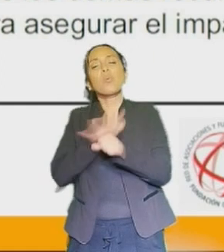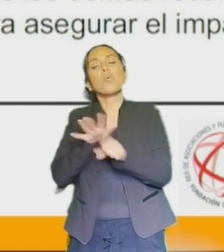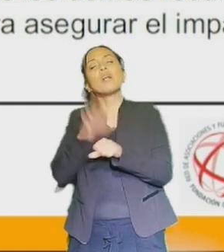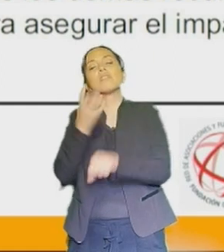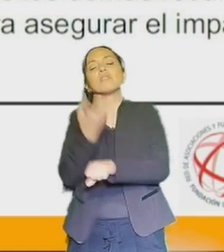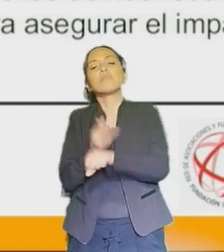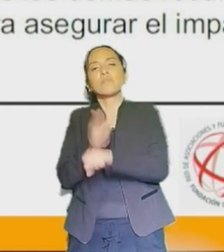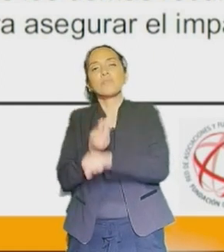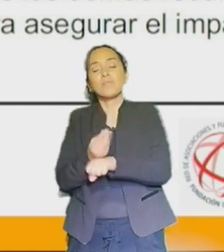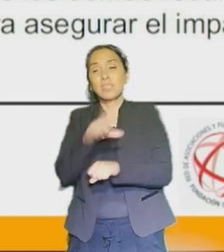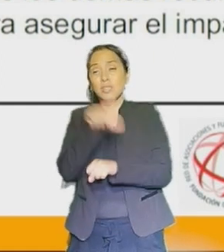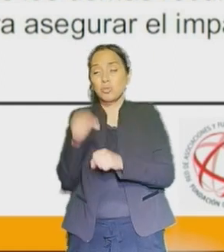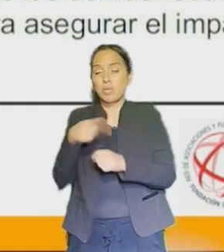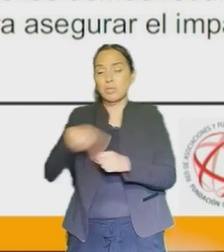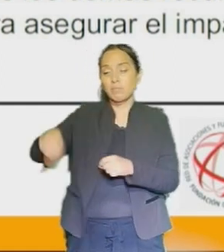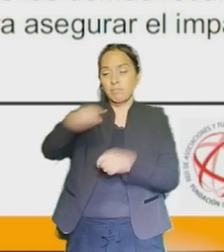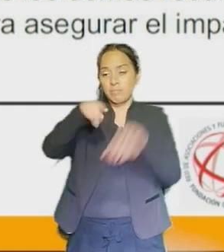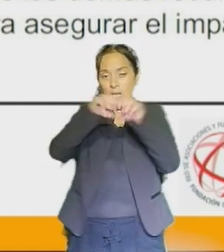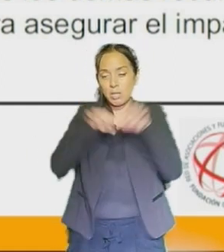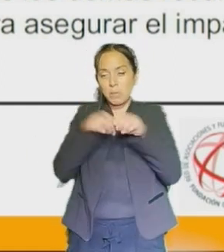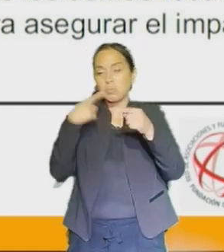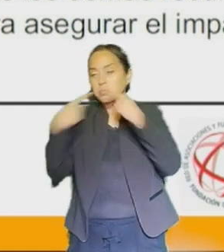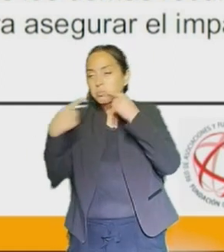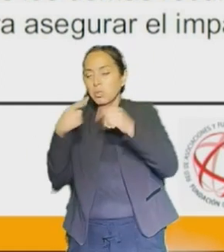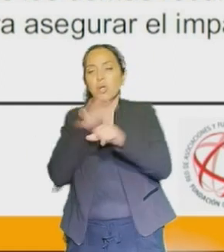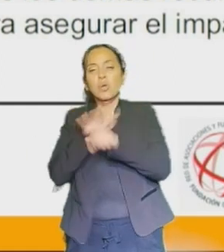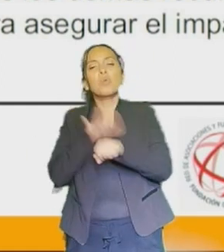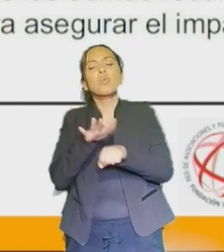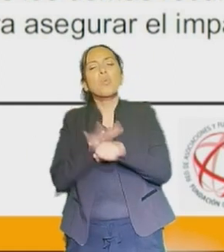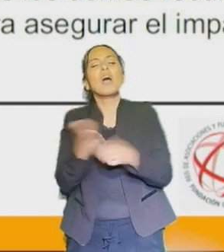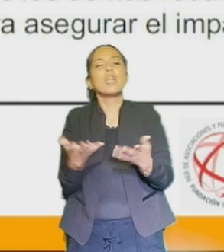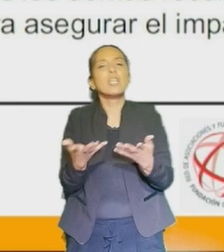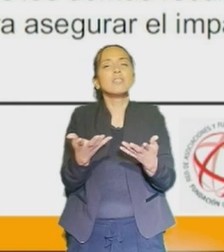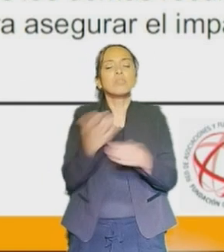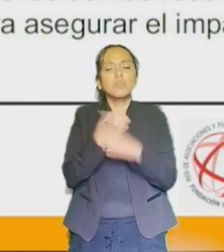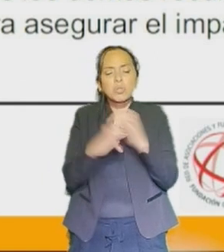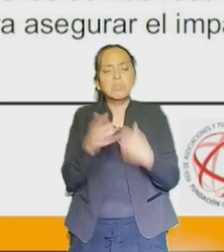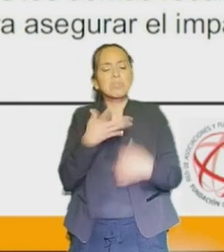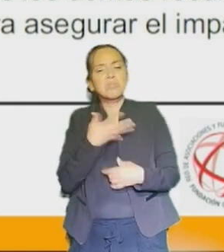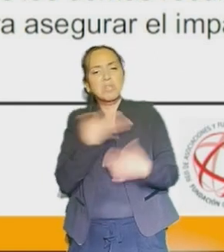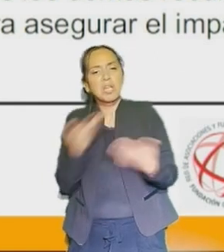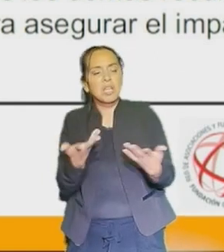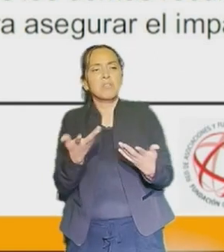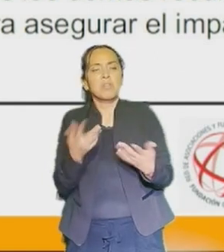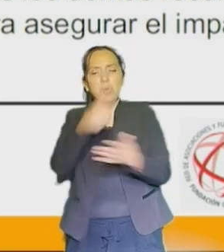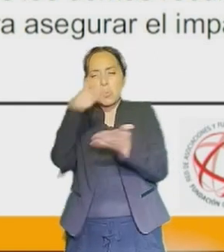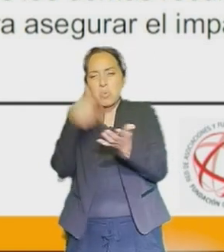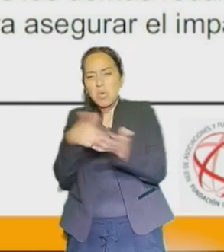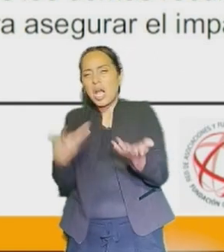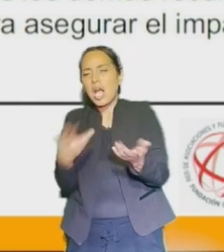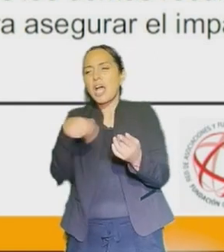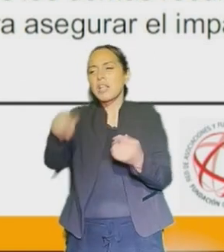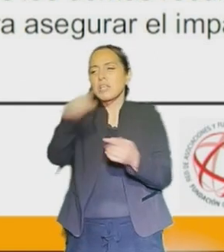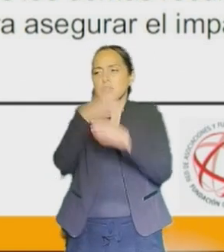que revisar entre todos los integrantes del equipo qué recursos físicos tienen, instalaciones, equipamiento, infraestructura, etcétera,